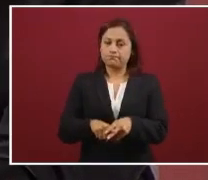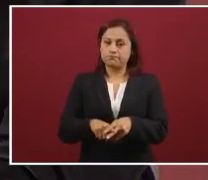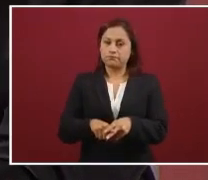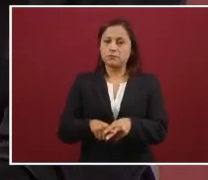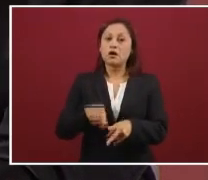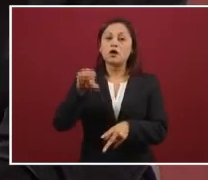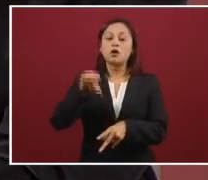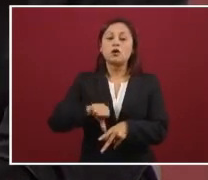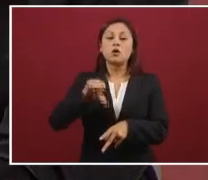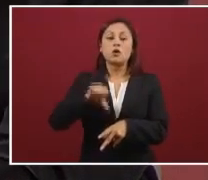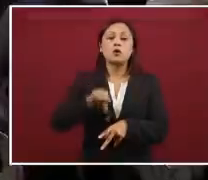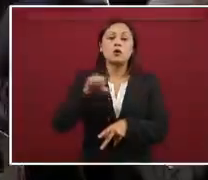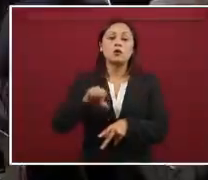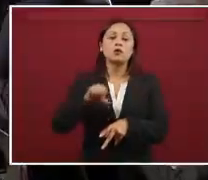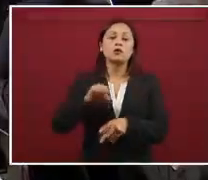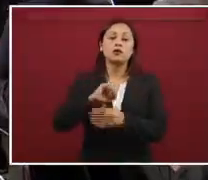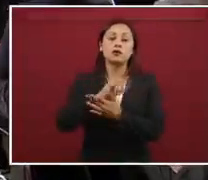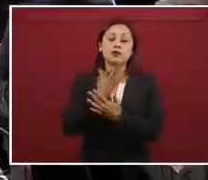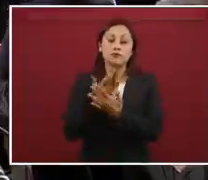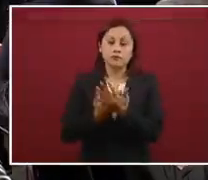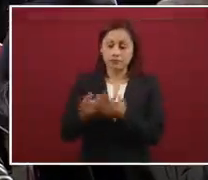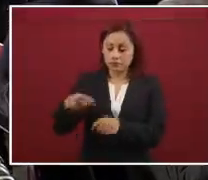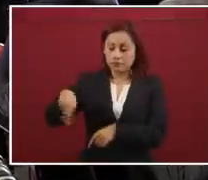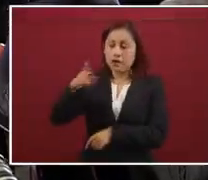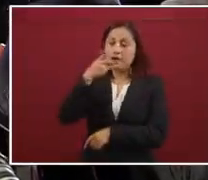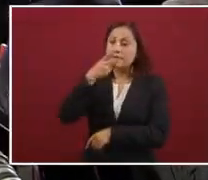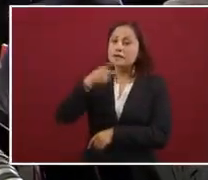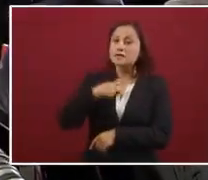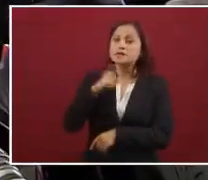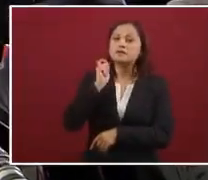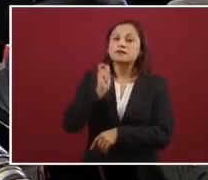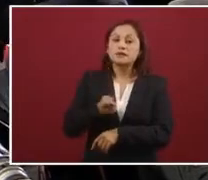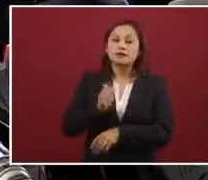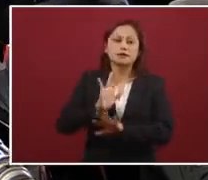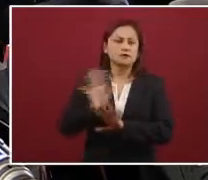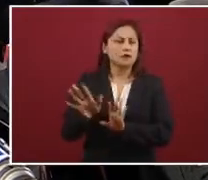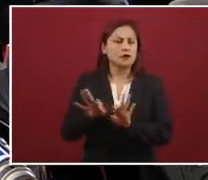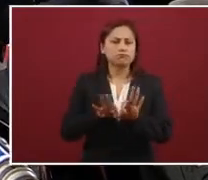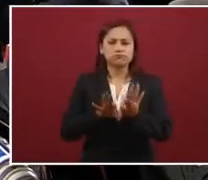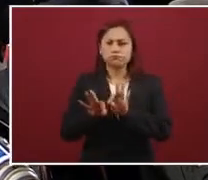hoy es que ya están trabajando